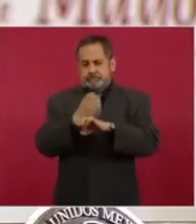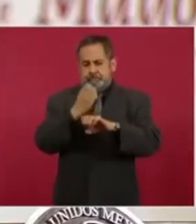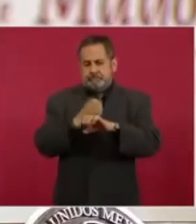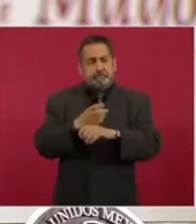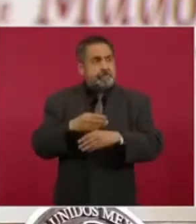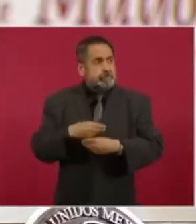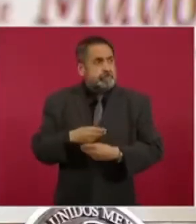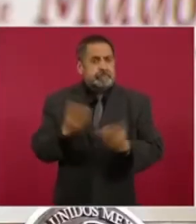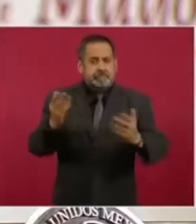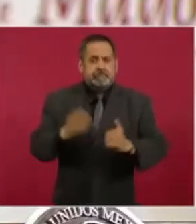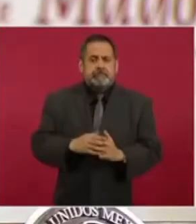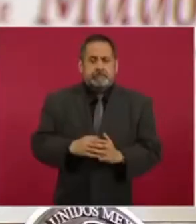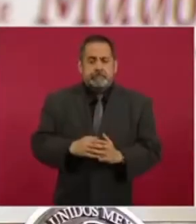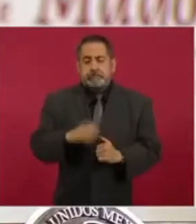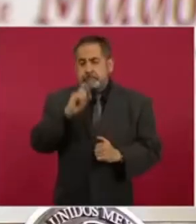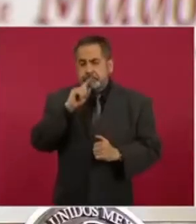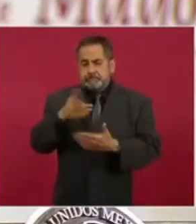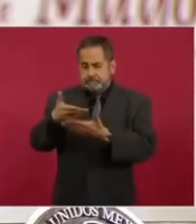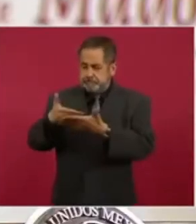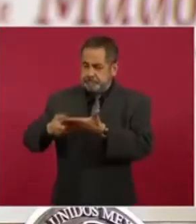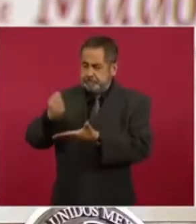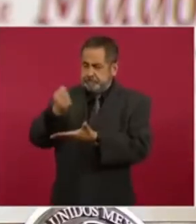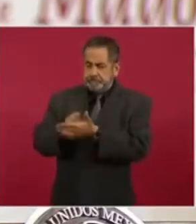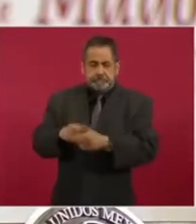han emitido órdenes de suministro por